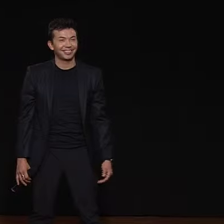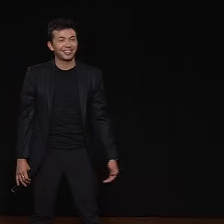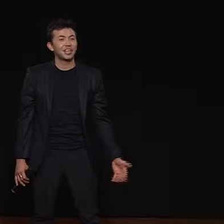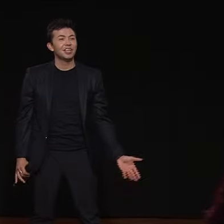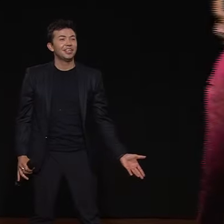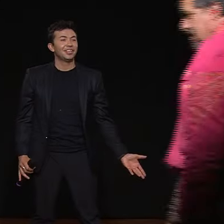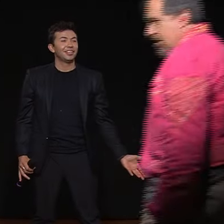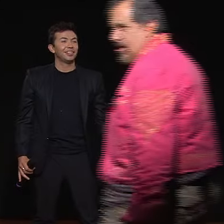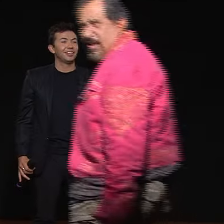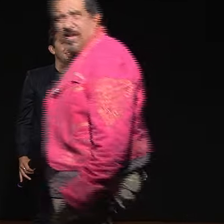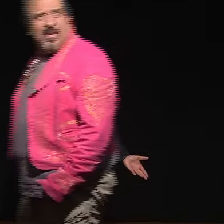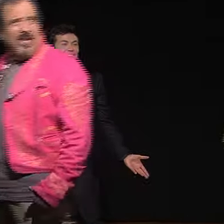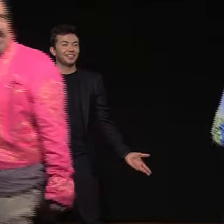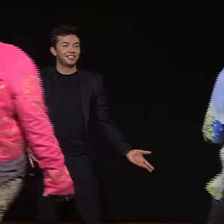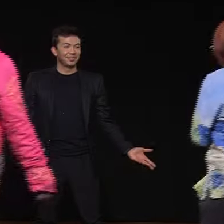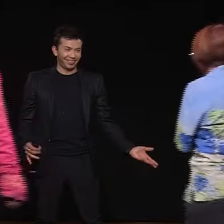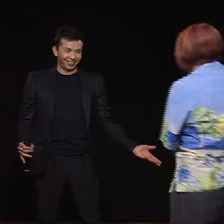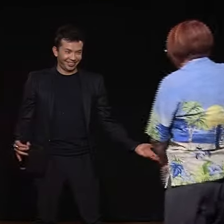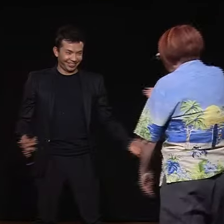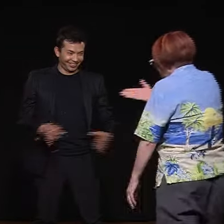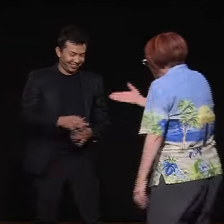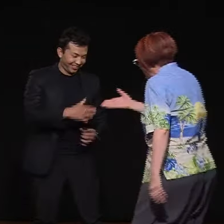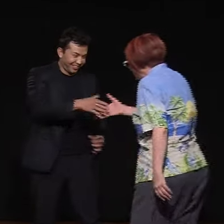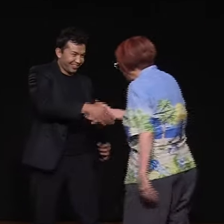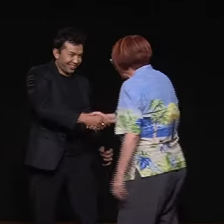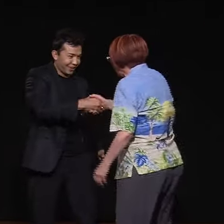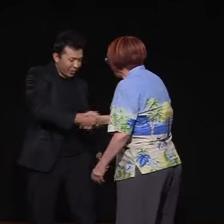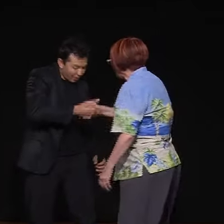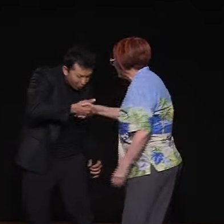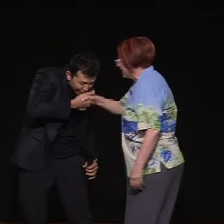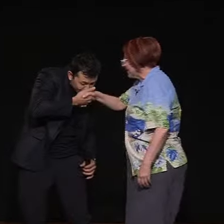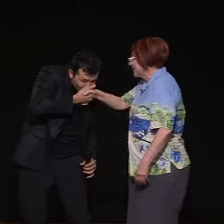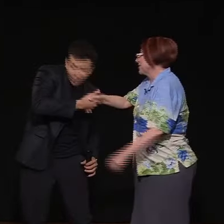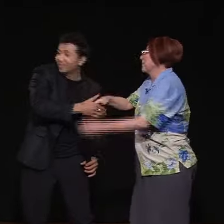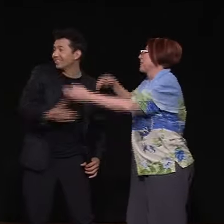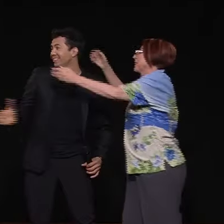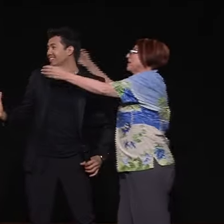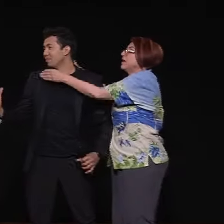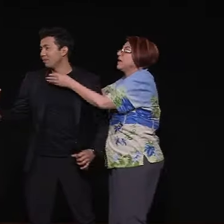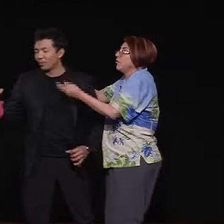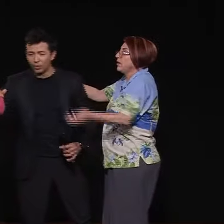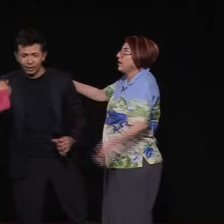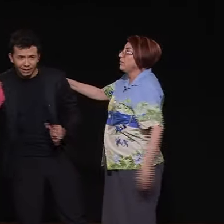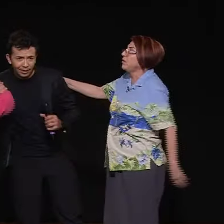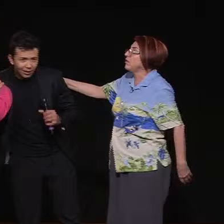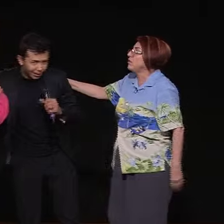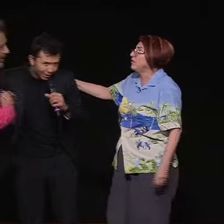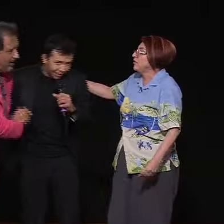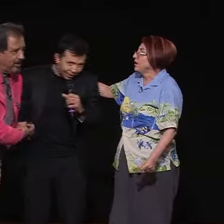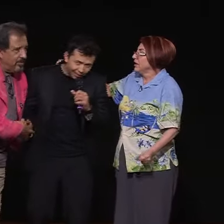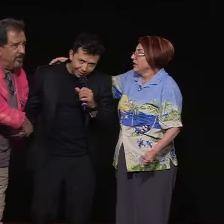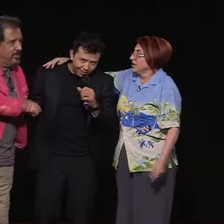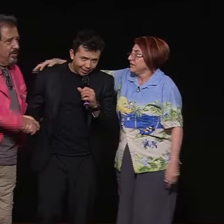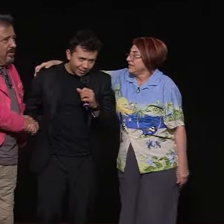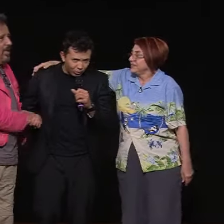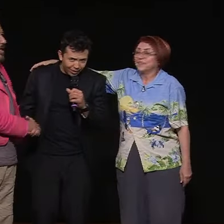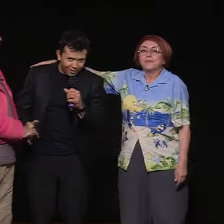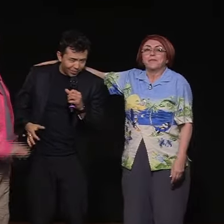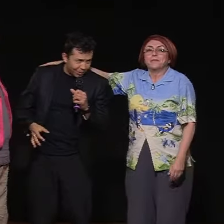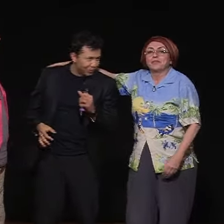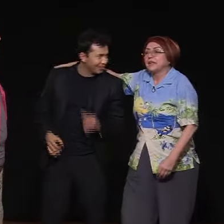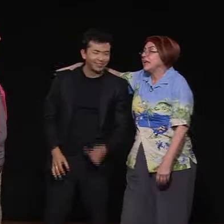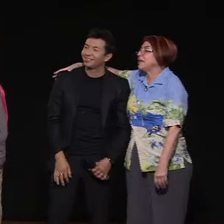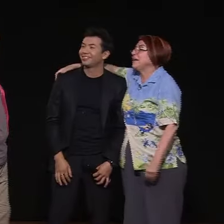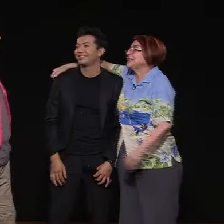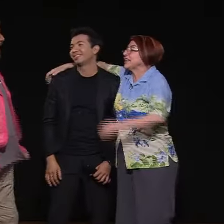¿Cómo fregados? No, Master, yo viví ahí. Hola, hermosa. ¿En la Tepalcates? ¿Cómo estás, canalito? Ahí tienen la casa ustedes, hermanos. A